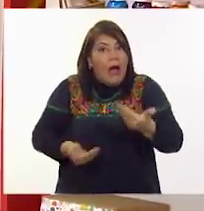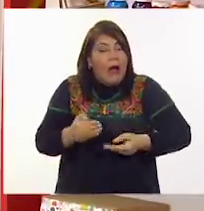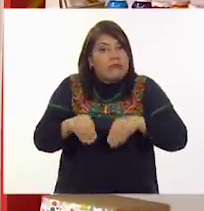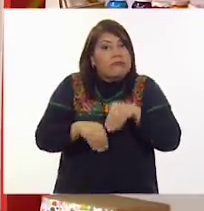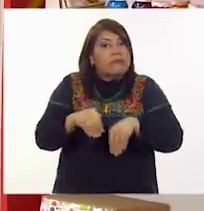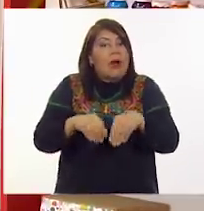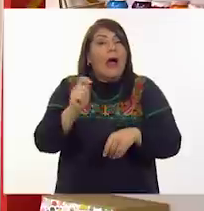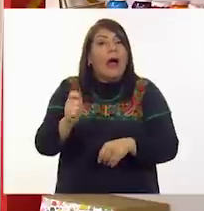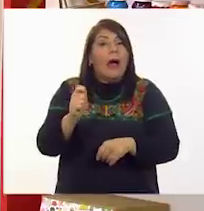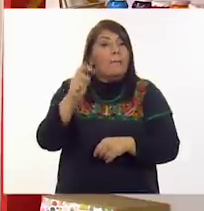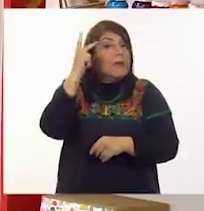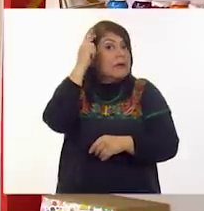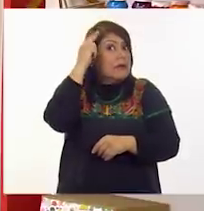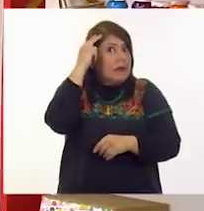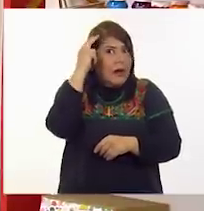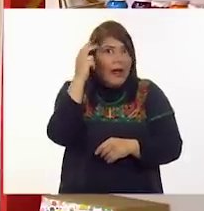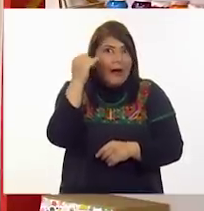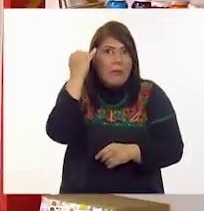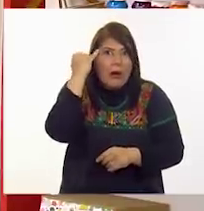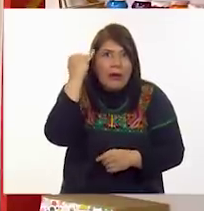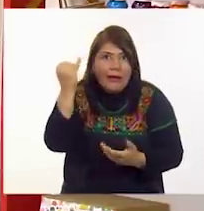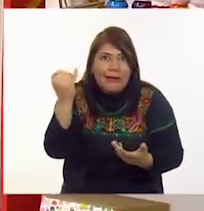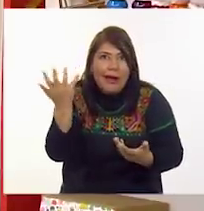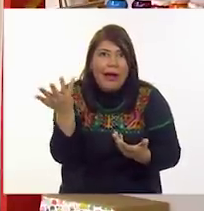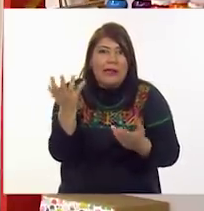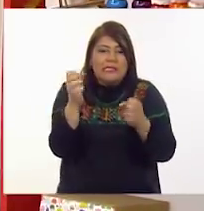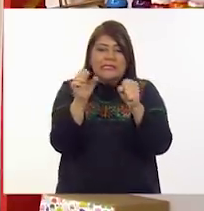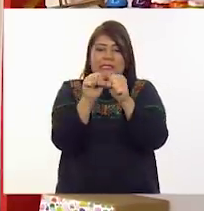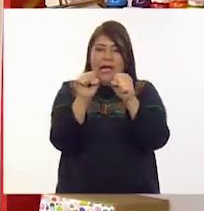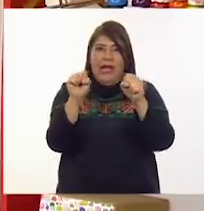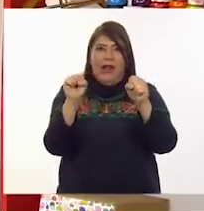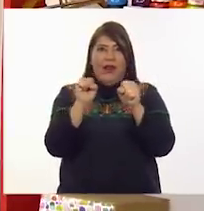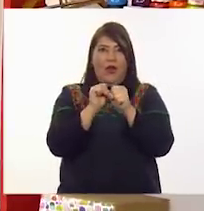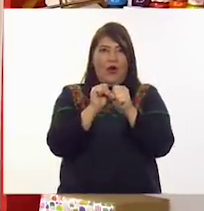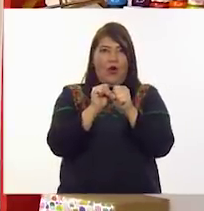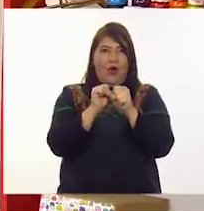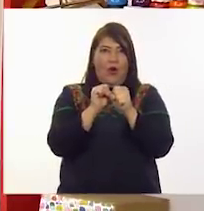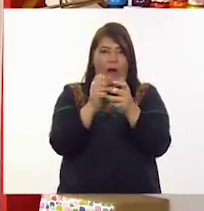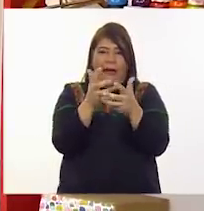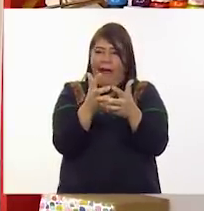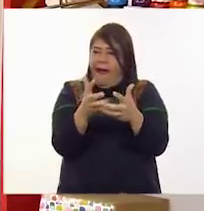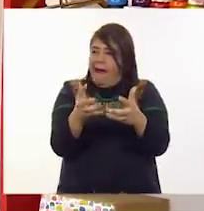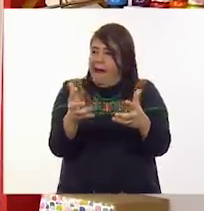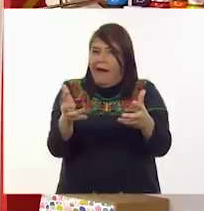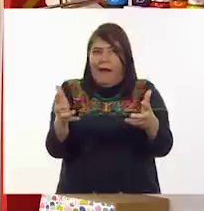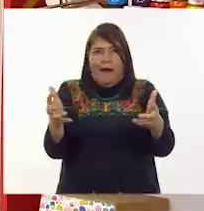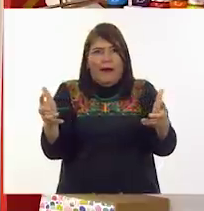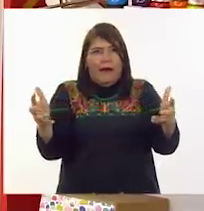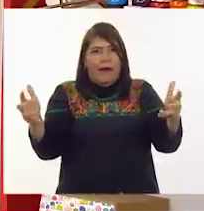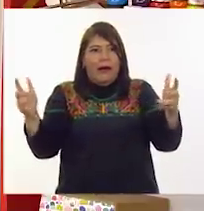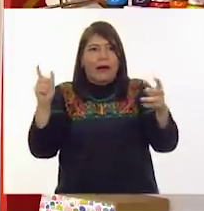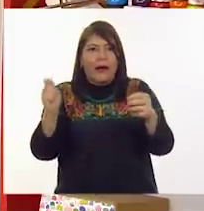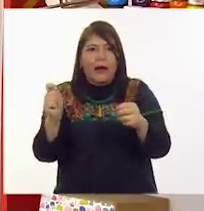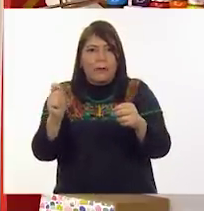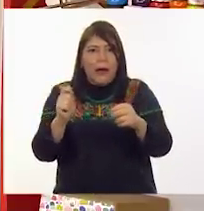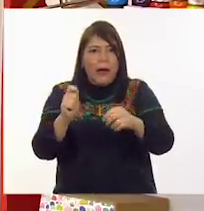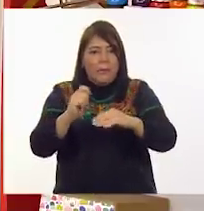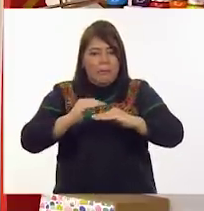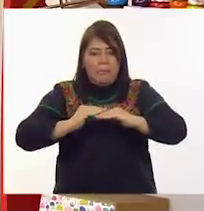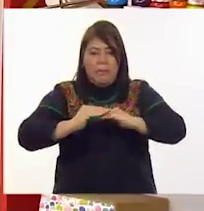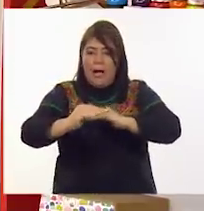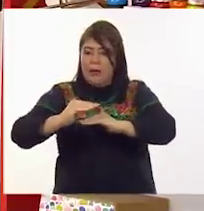Bellas Artes. ¿Se le imaginan? En un salón de esos amplios, con piso de